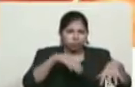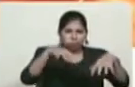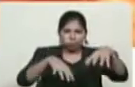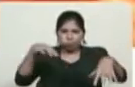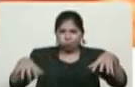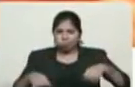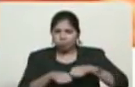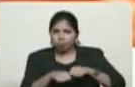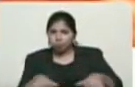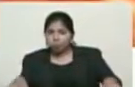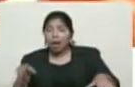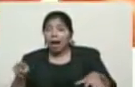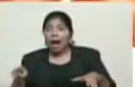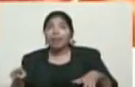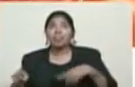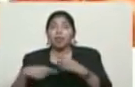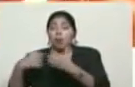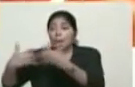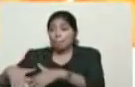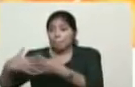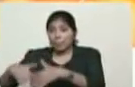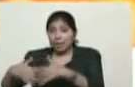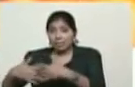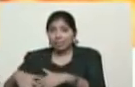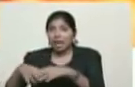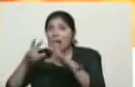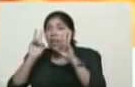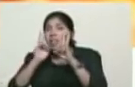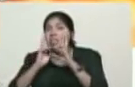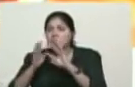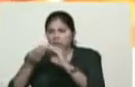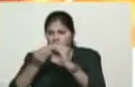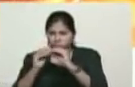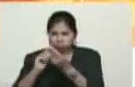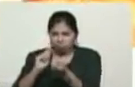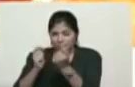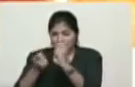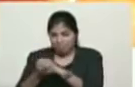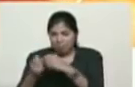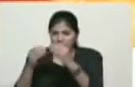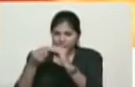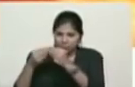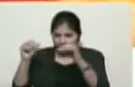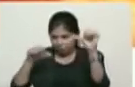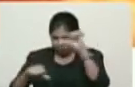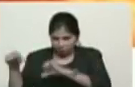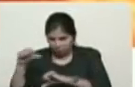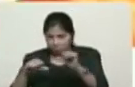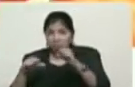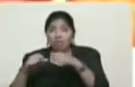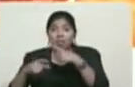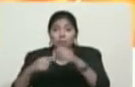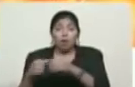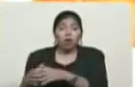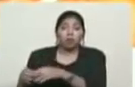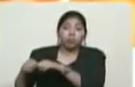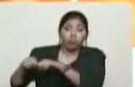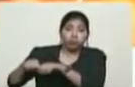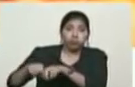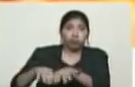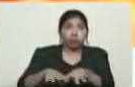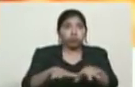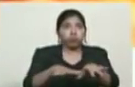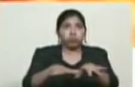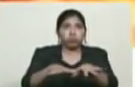potabilización las distintas plantas potabilizadoras y luego esto pasa al sistema de distribución vemos desde el